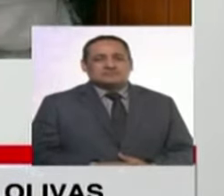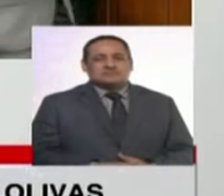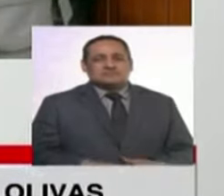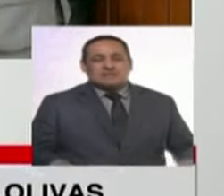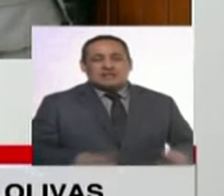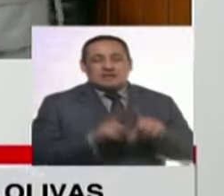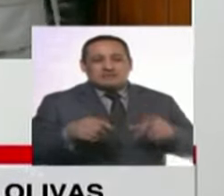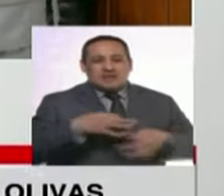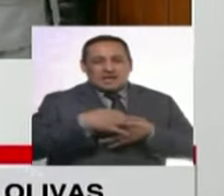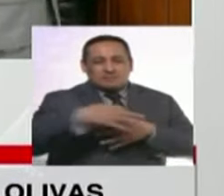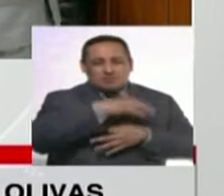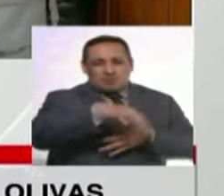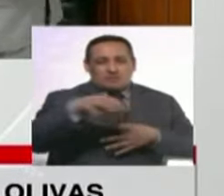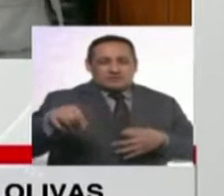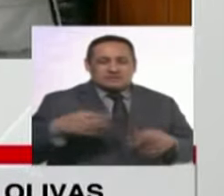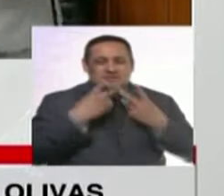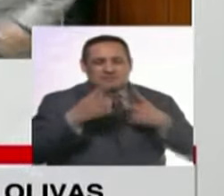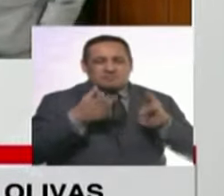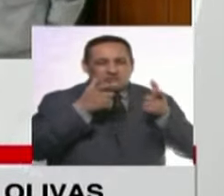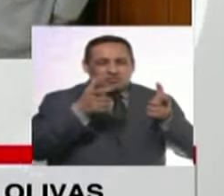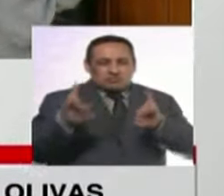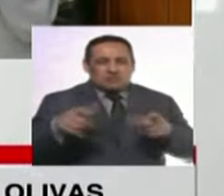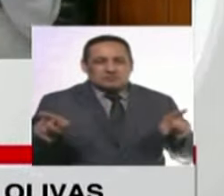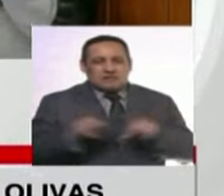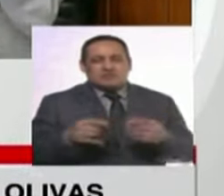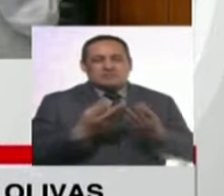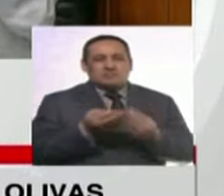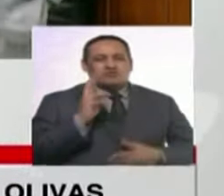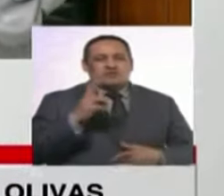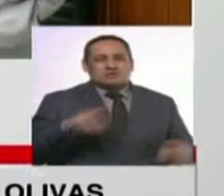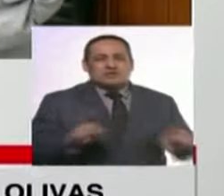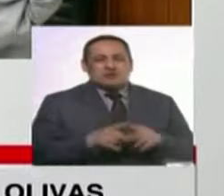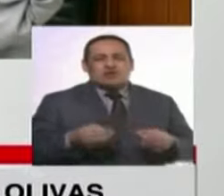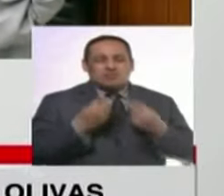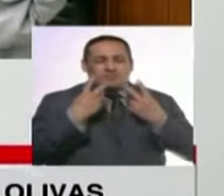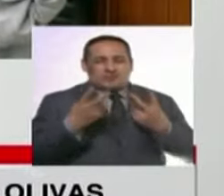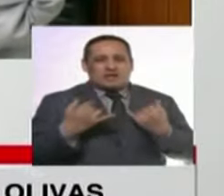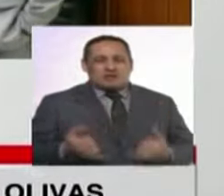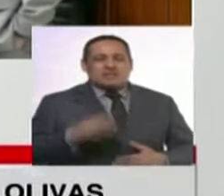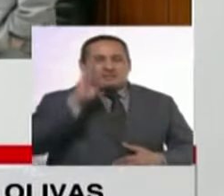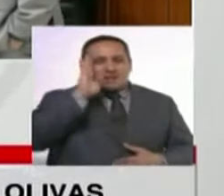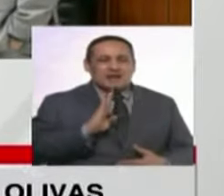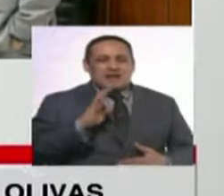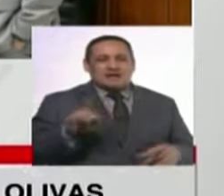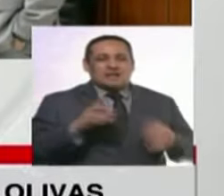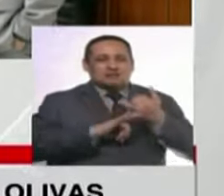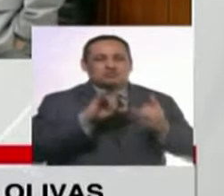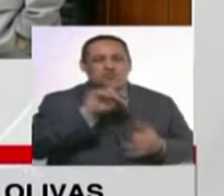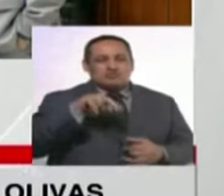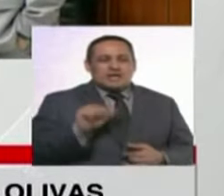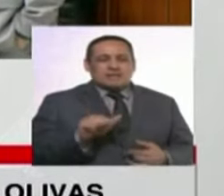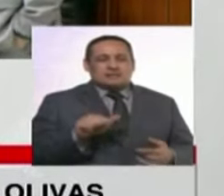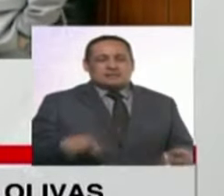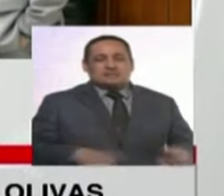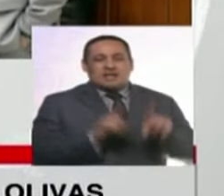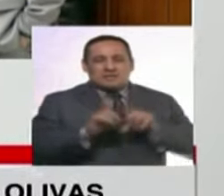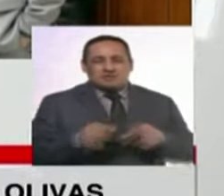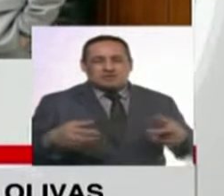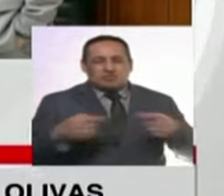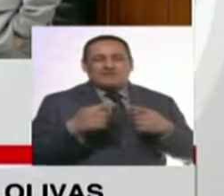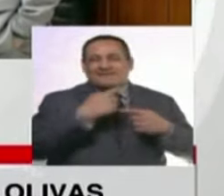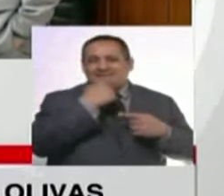las provincias están mapeados por estos delincuentes como es el caso de Barranca sullana Los